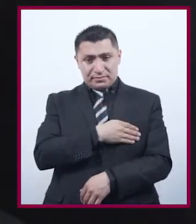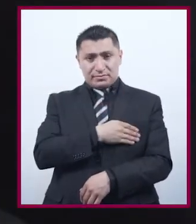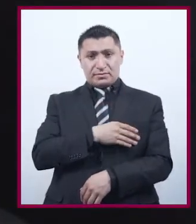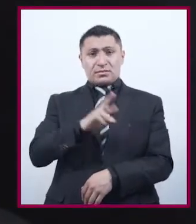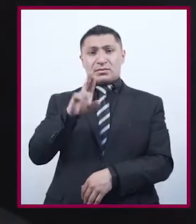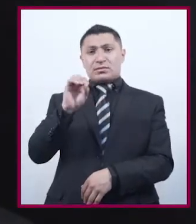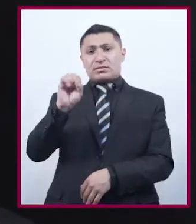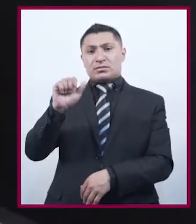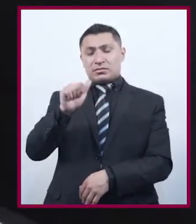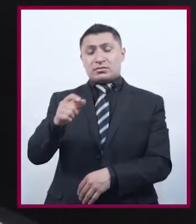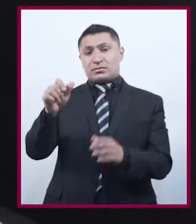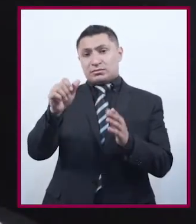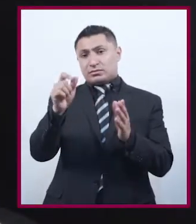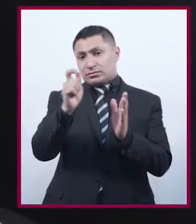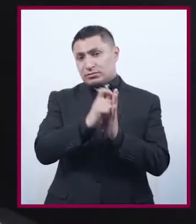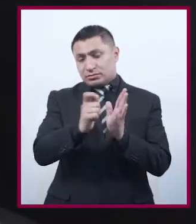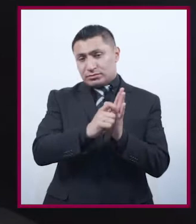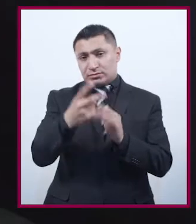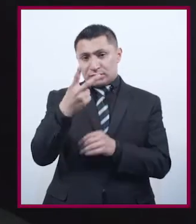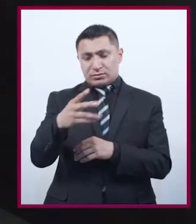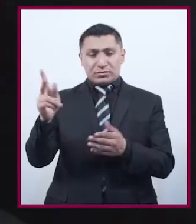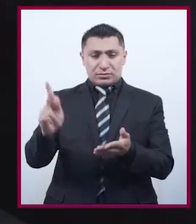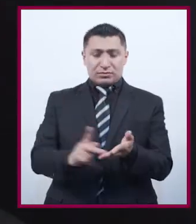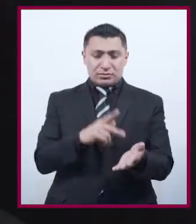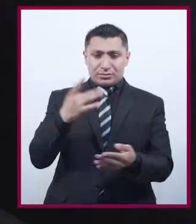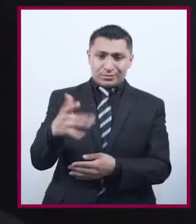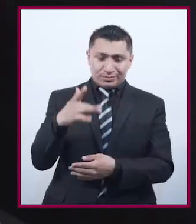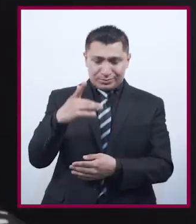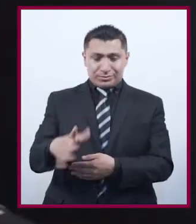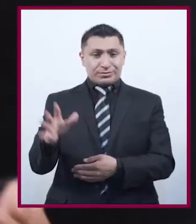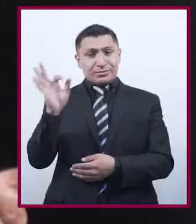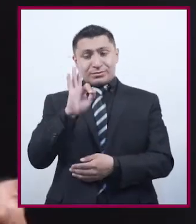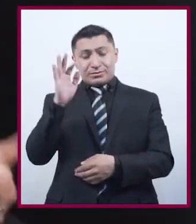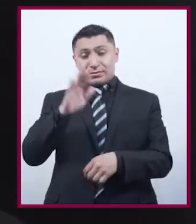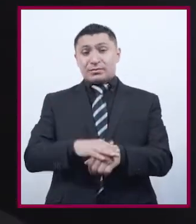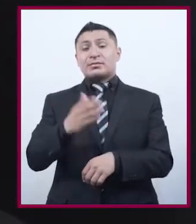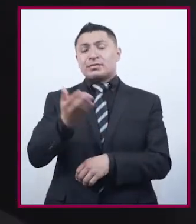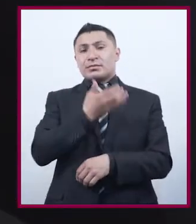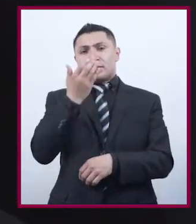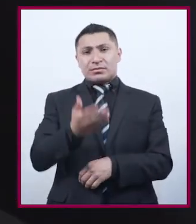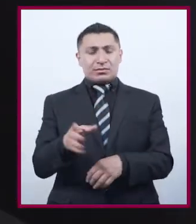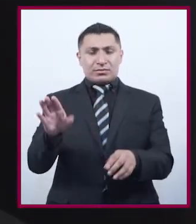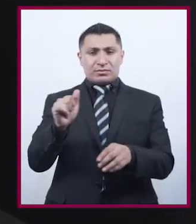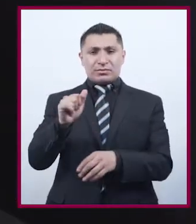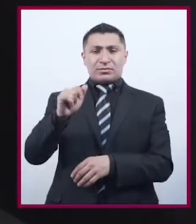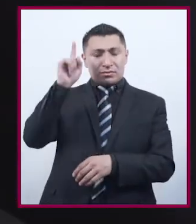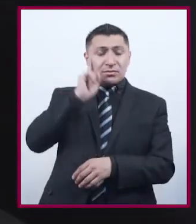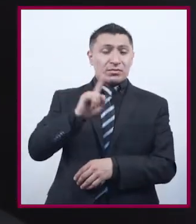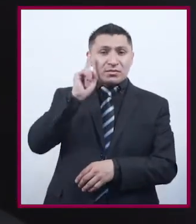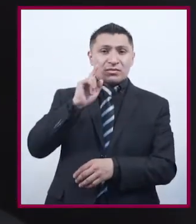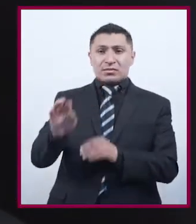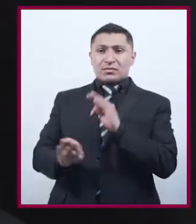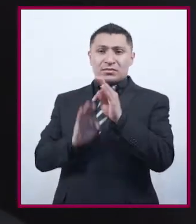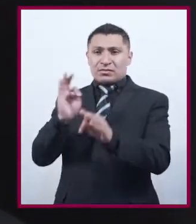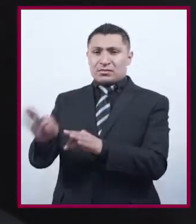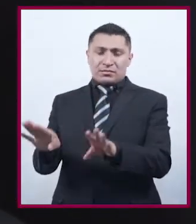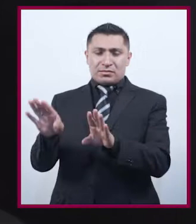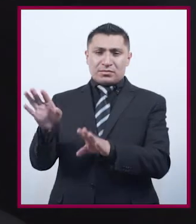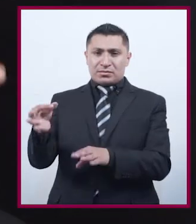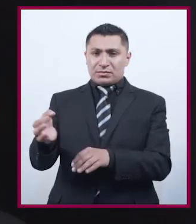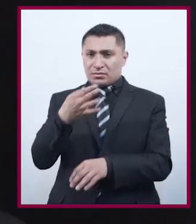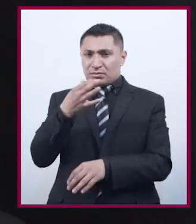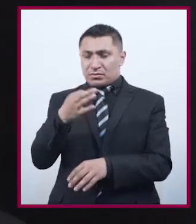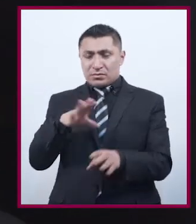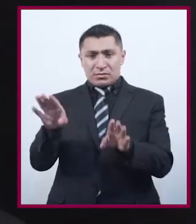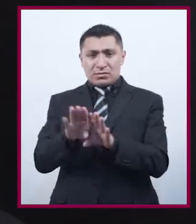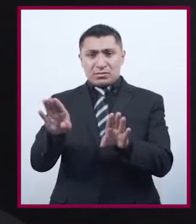el artículo Dos veces doloridas, es muy probable que la mujer reciba ansiolíticos y antidepresivos como tratamiento,